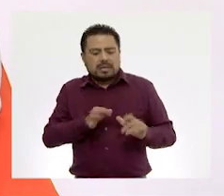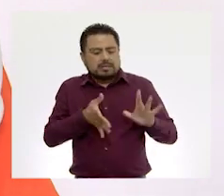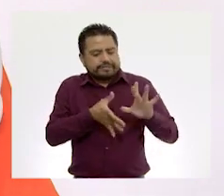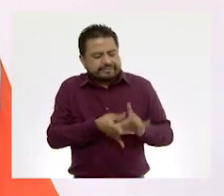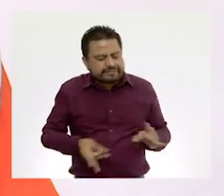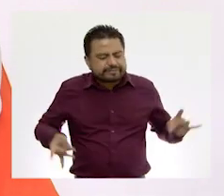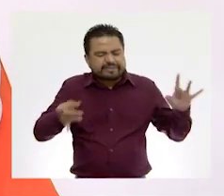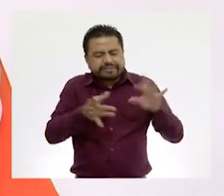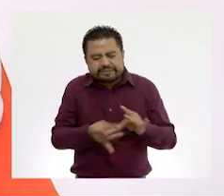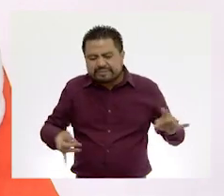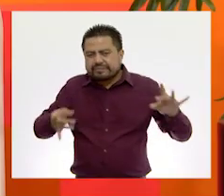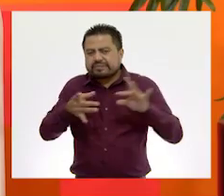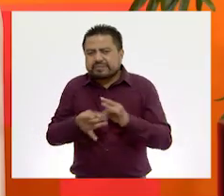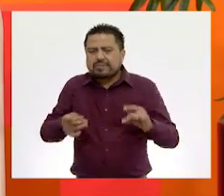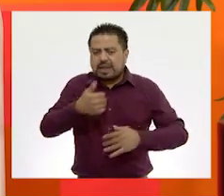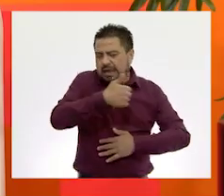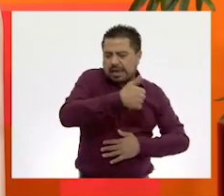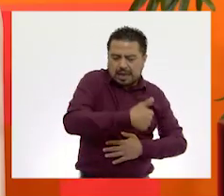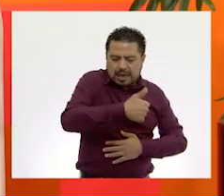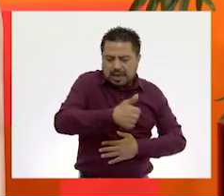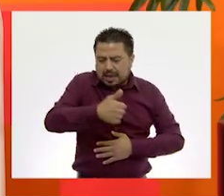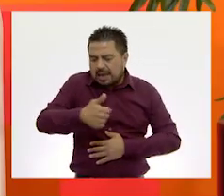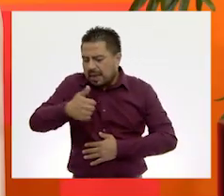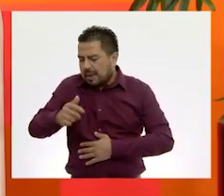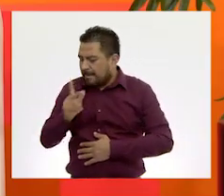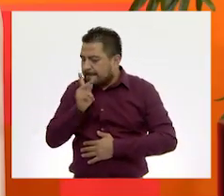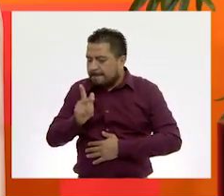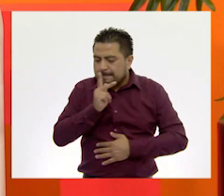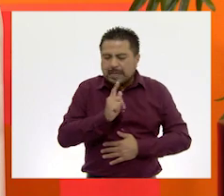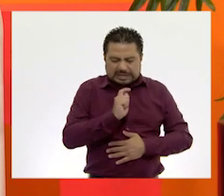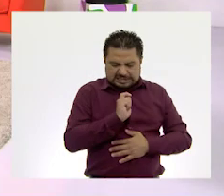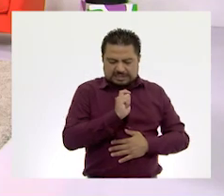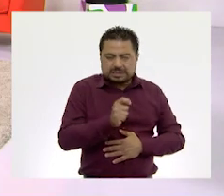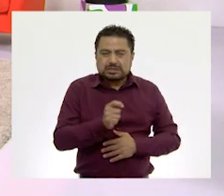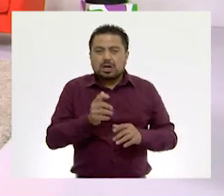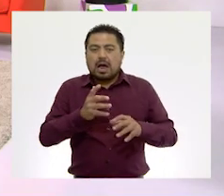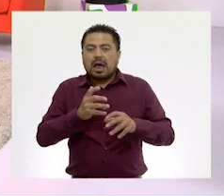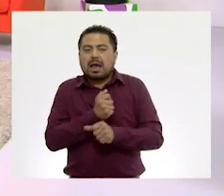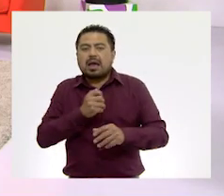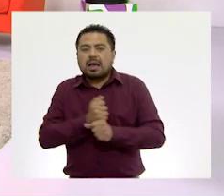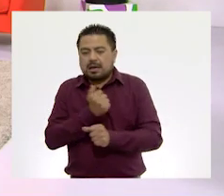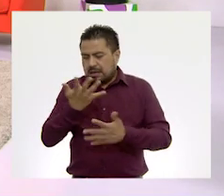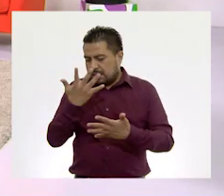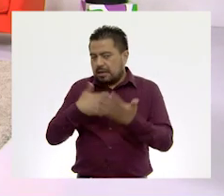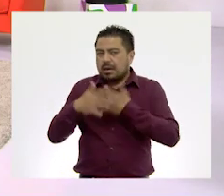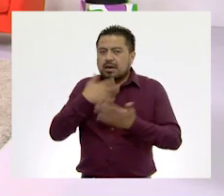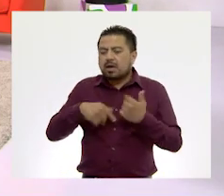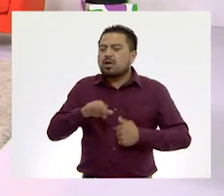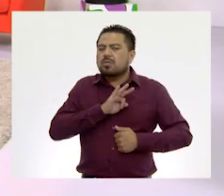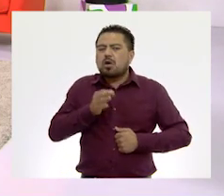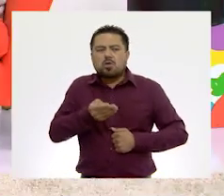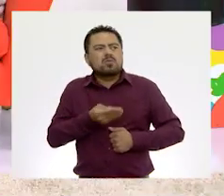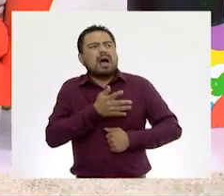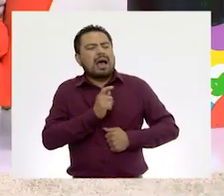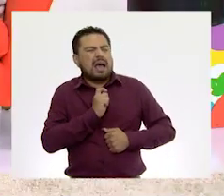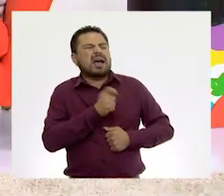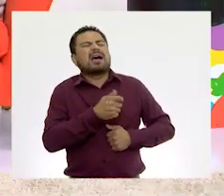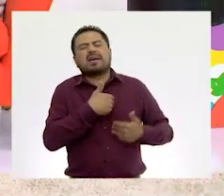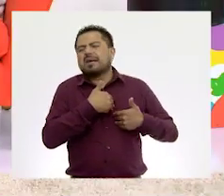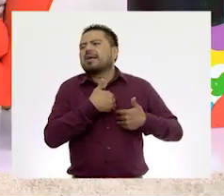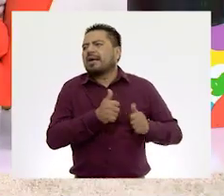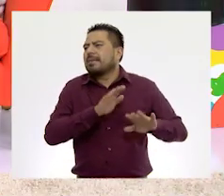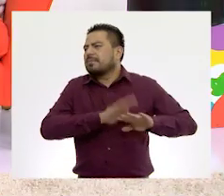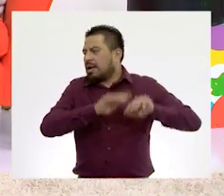explicando lo que cada una de esas palabras significa en la lengua de señas, le puede ir dando significado, pero es